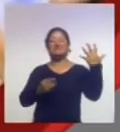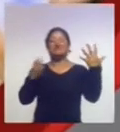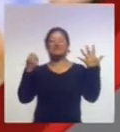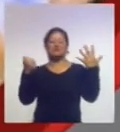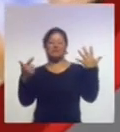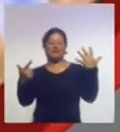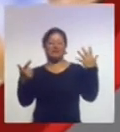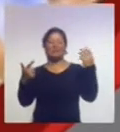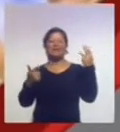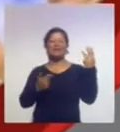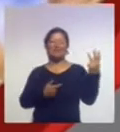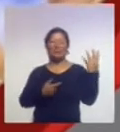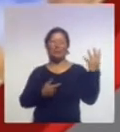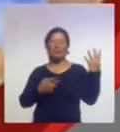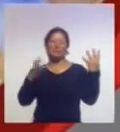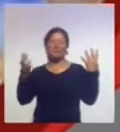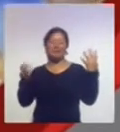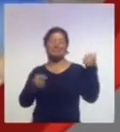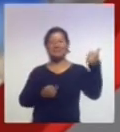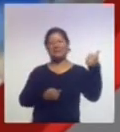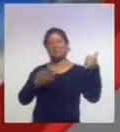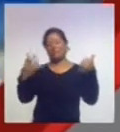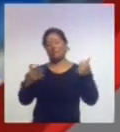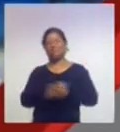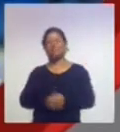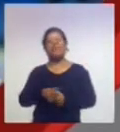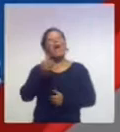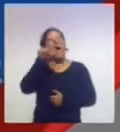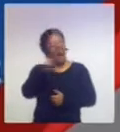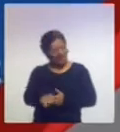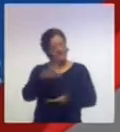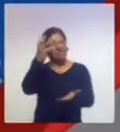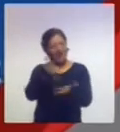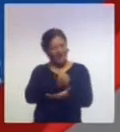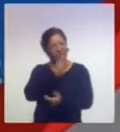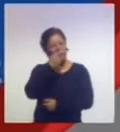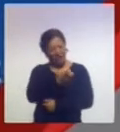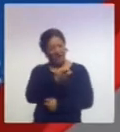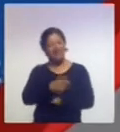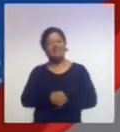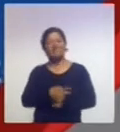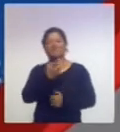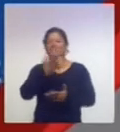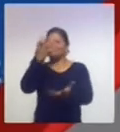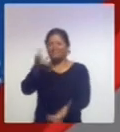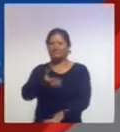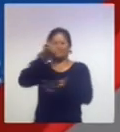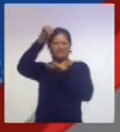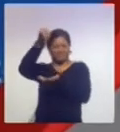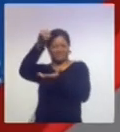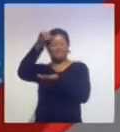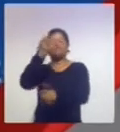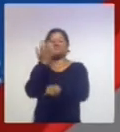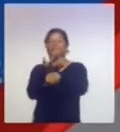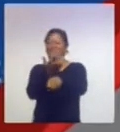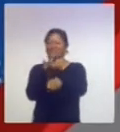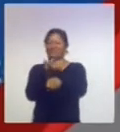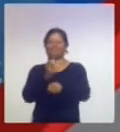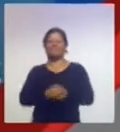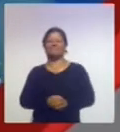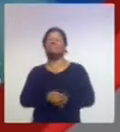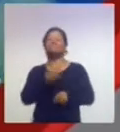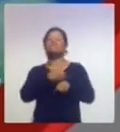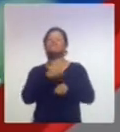4-6 y 6-4. Con este triunfo también Nadal, en cuanto a este trofeo de los Estados Unidos se refiere, bueno, pues ganó el